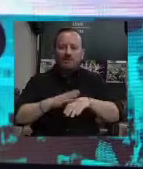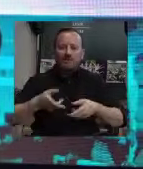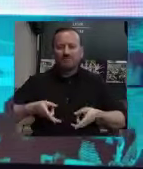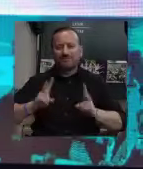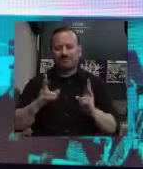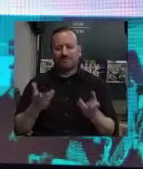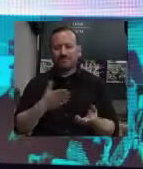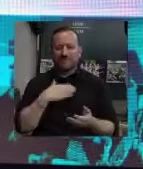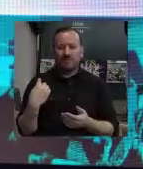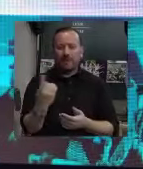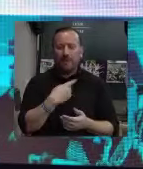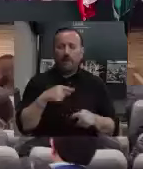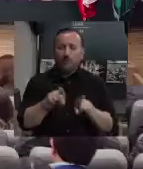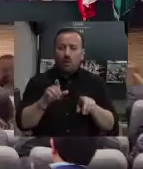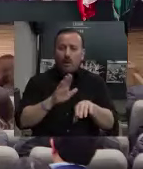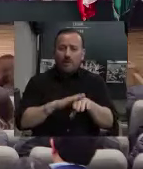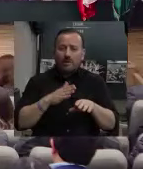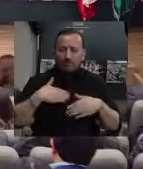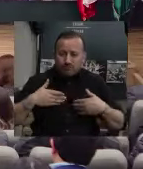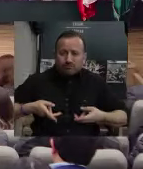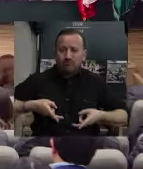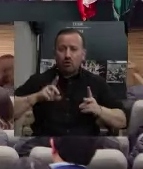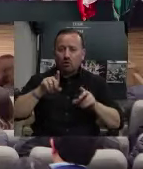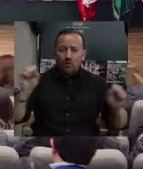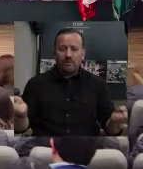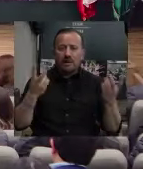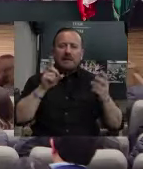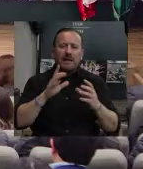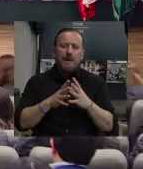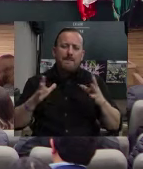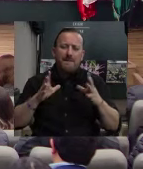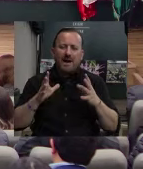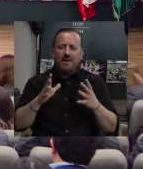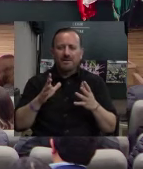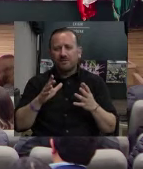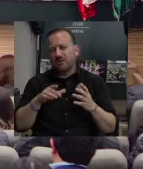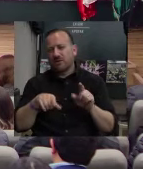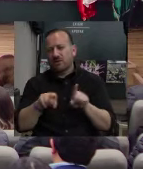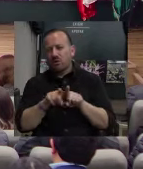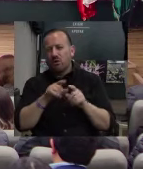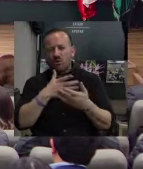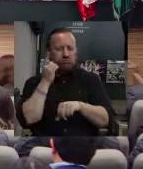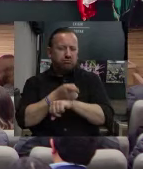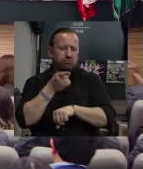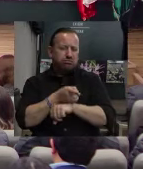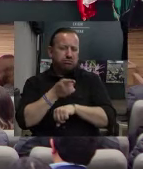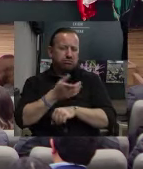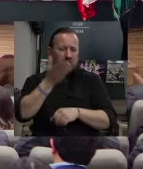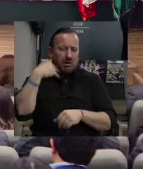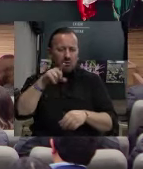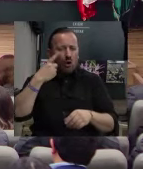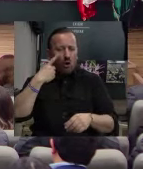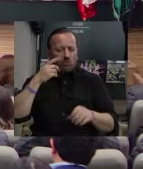damos permítete creer que tu vida tiene mucho más sentido de toda esa dictadura o toda esa capacidad de